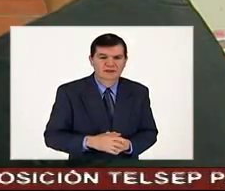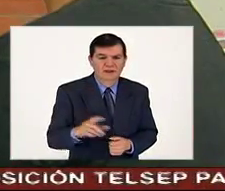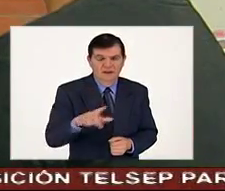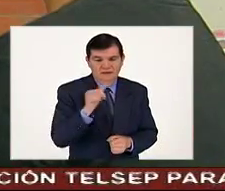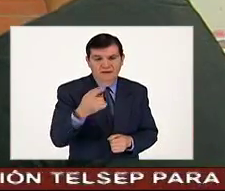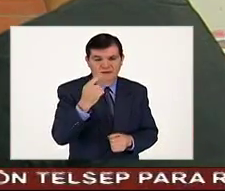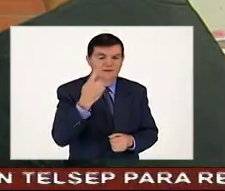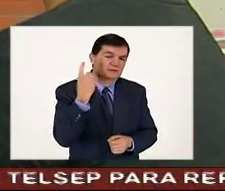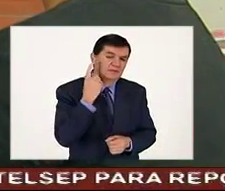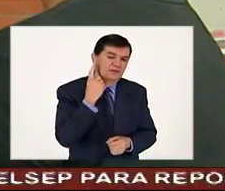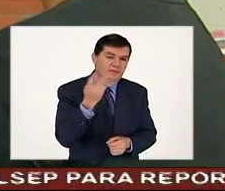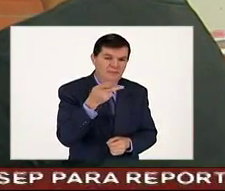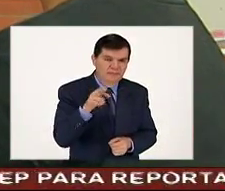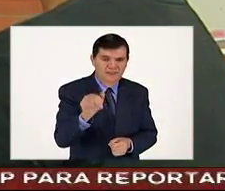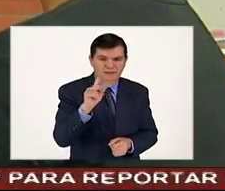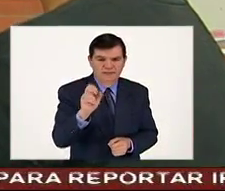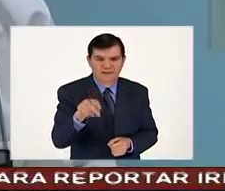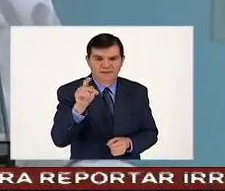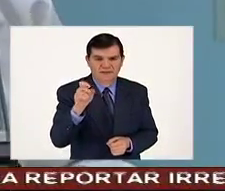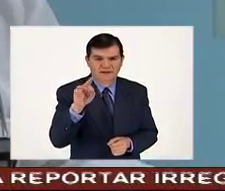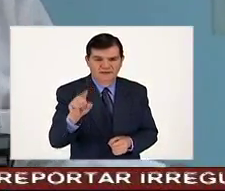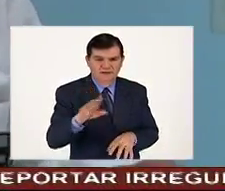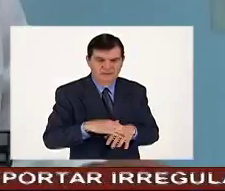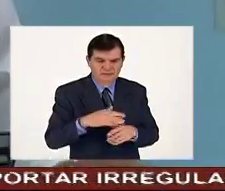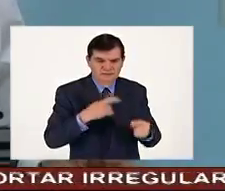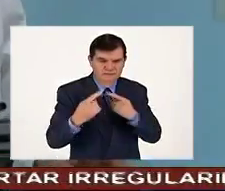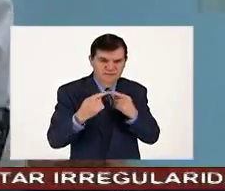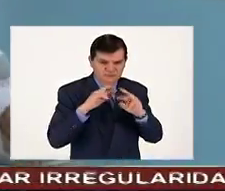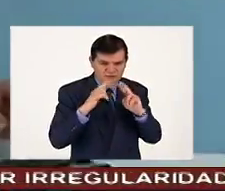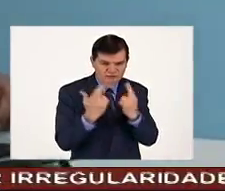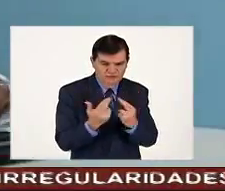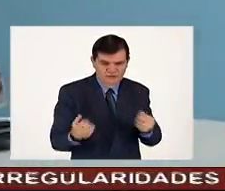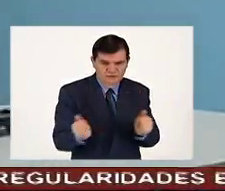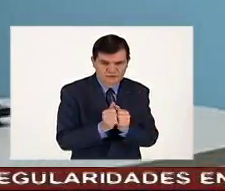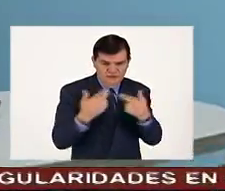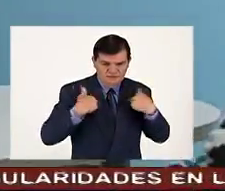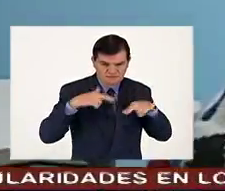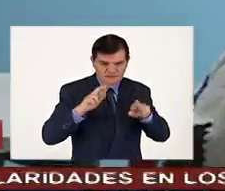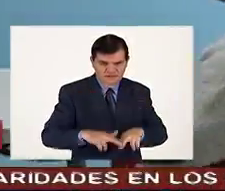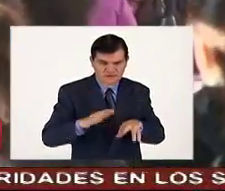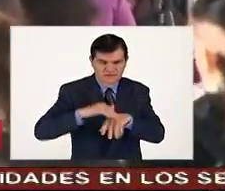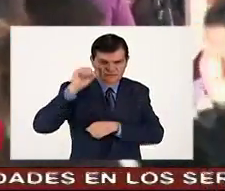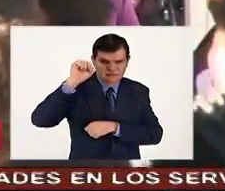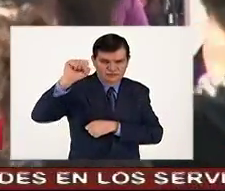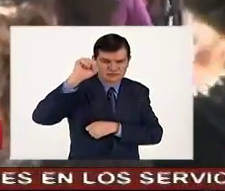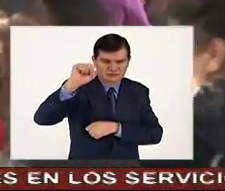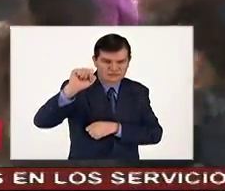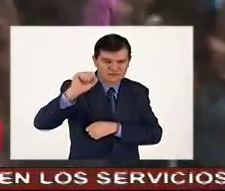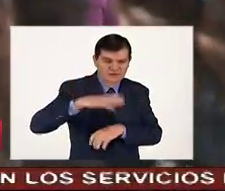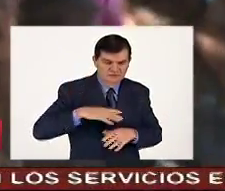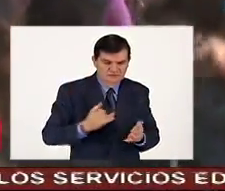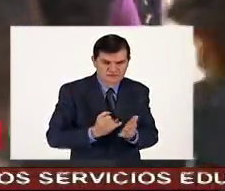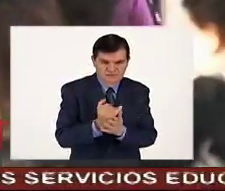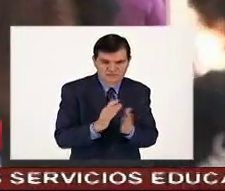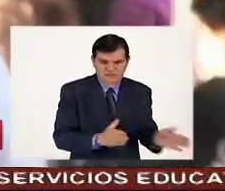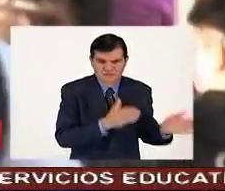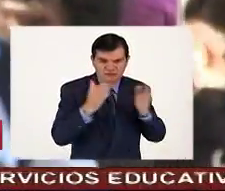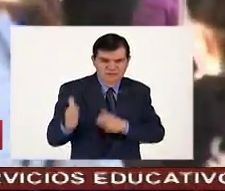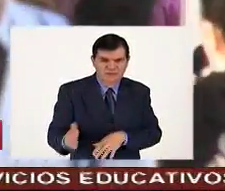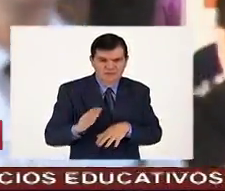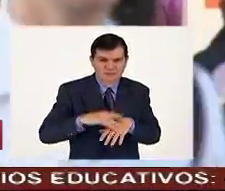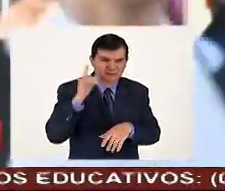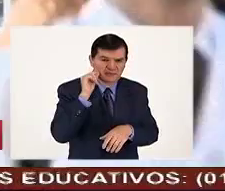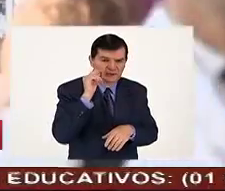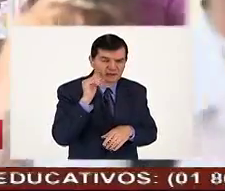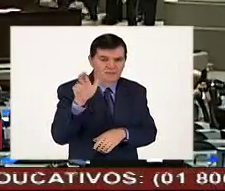Luego de que diputados del PRI, PAN, PRD y Morena sostuvieran una reunión con representantes de sindicatos, se decidió posponer para la sesión